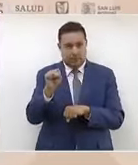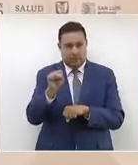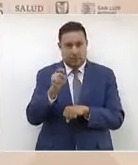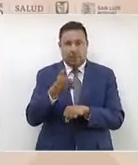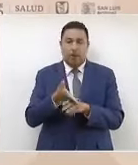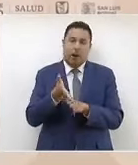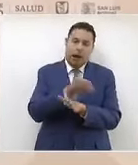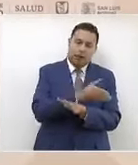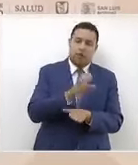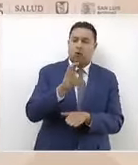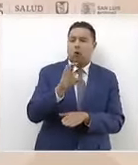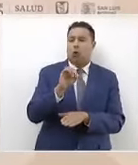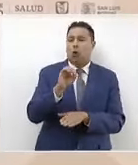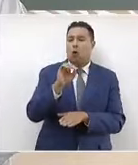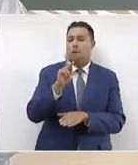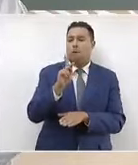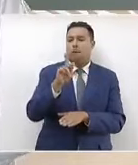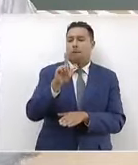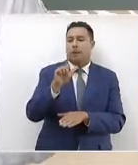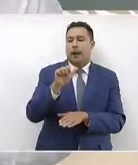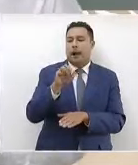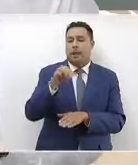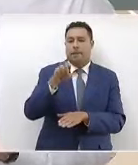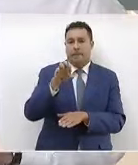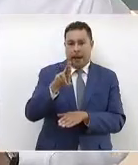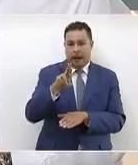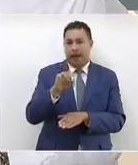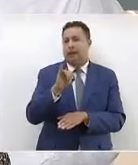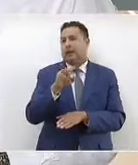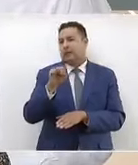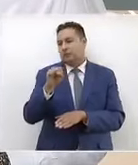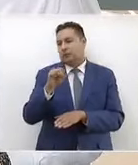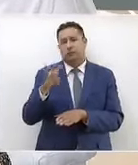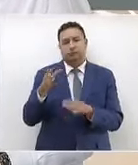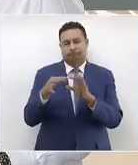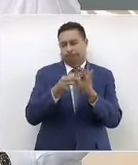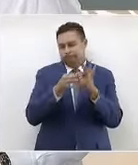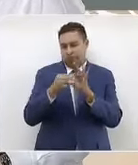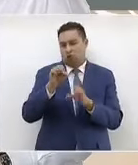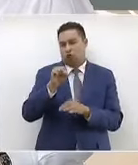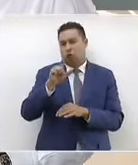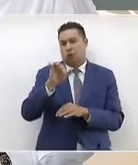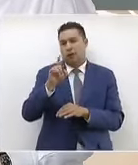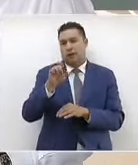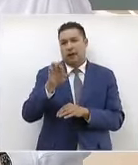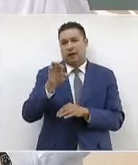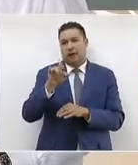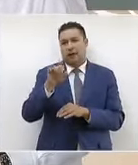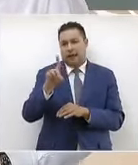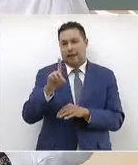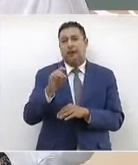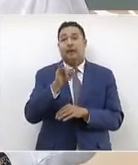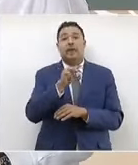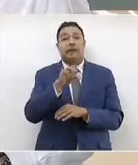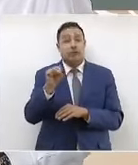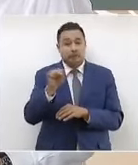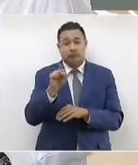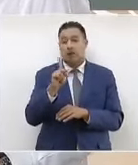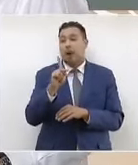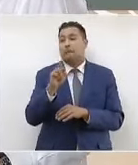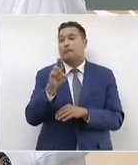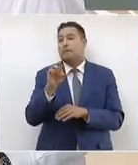IMSS Coplamar, IMSS Solidaridad, IMSS Oportunidades, IMSS